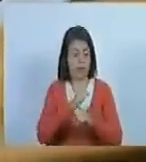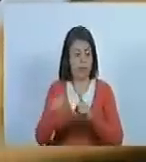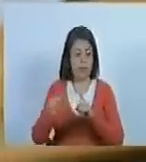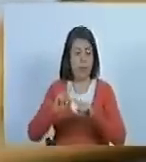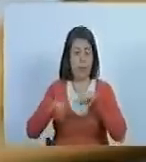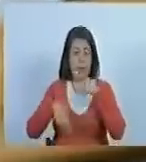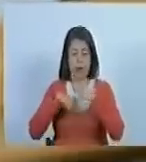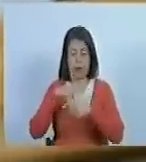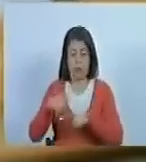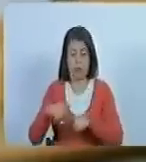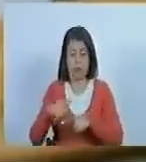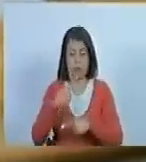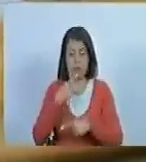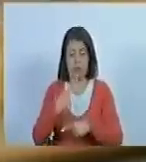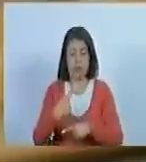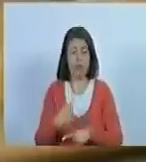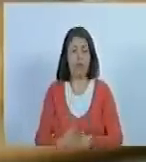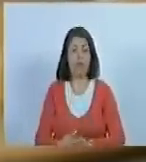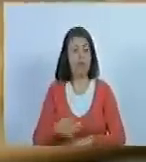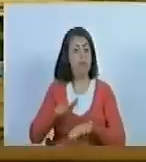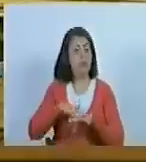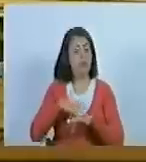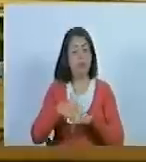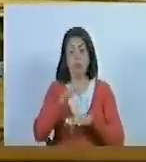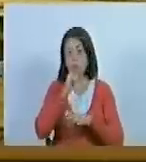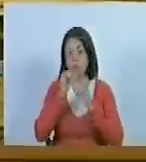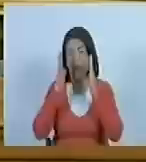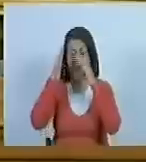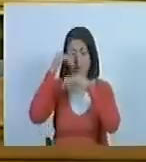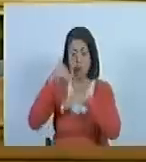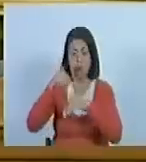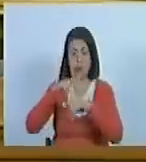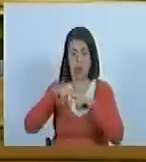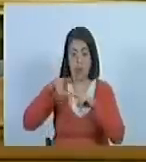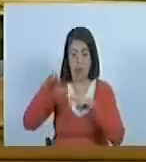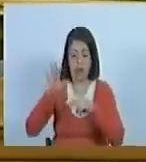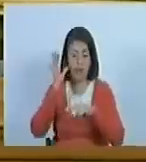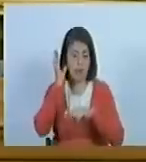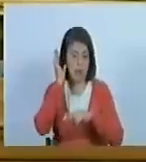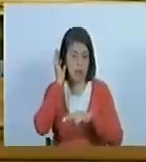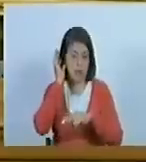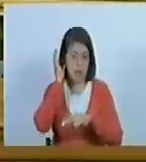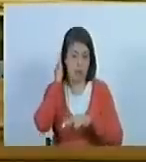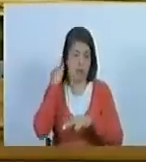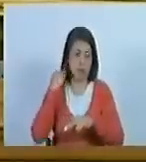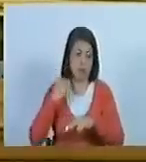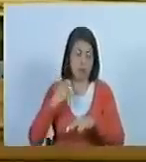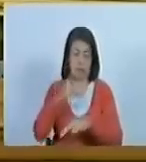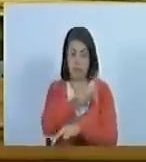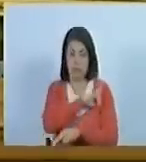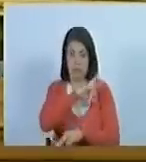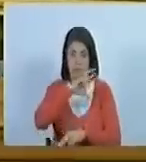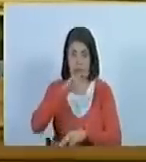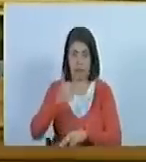Pero luego dice que la razón era que no habían querido atender a la niña. Esta junta